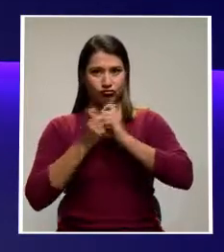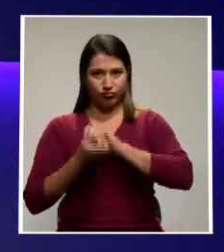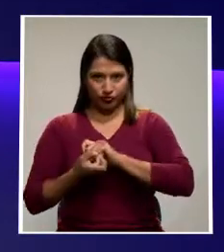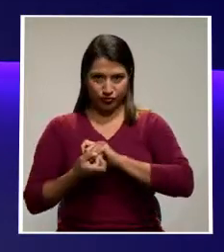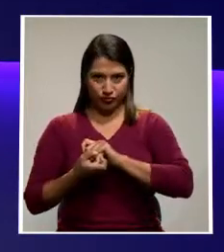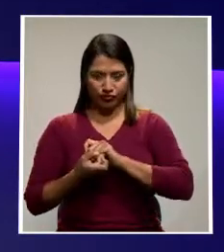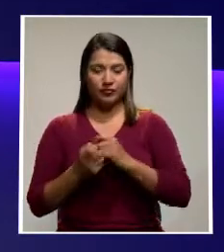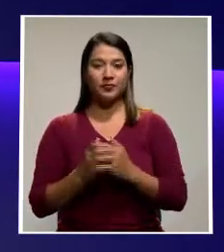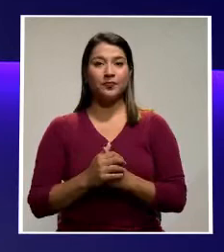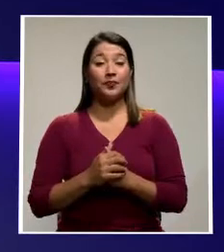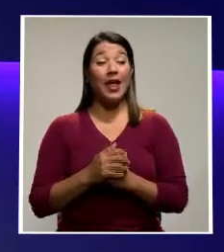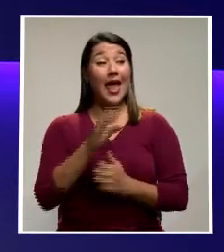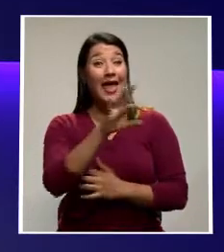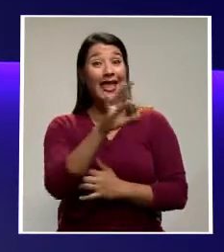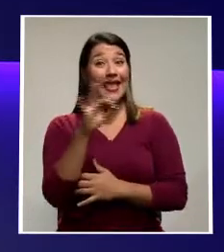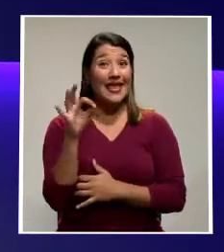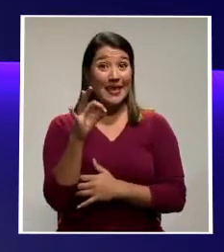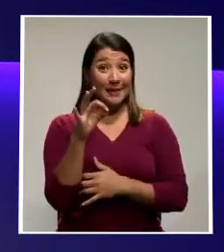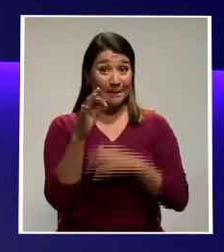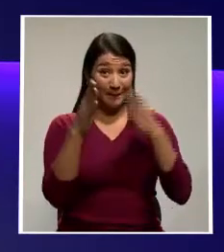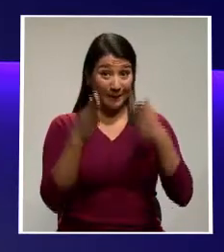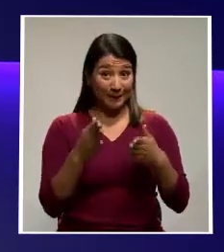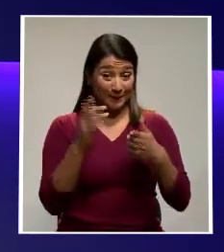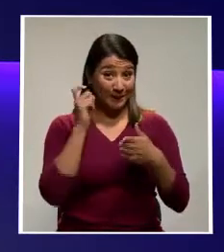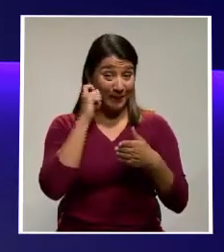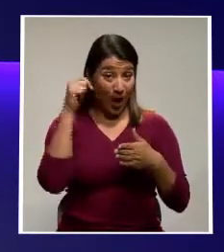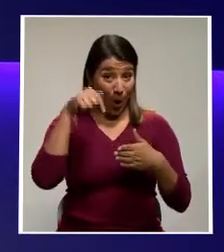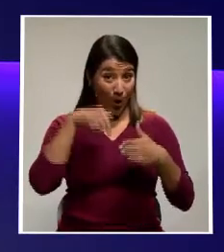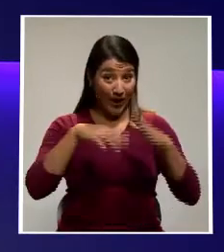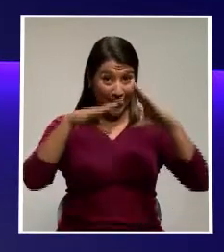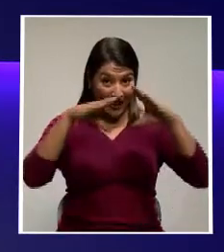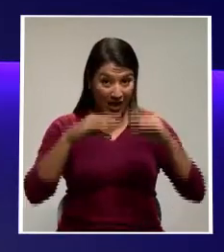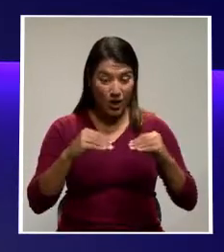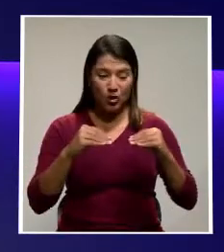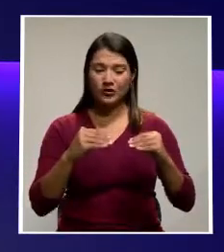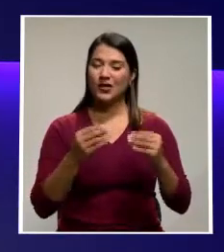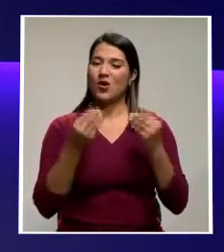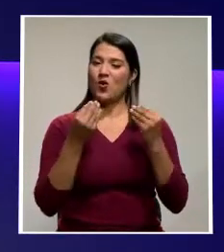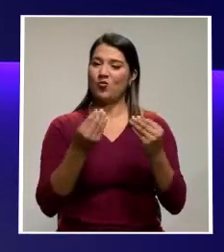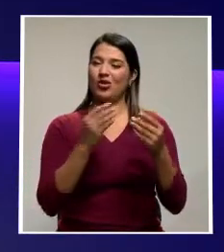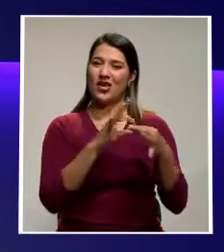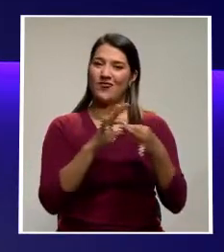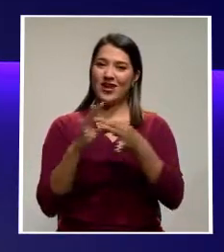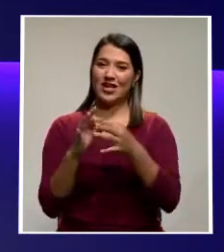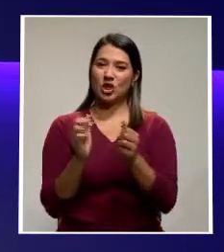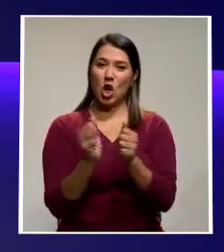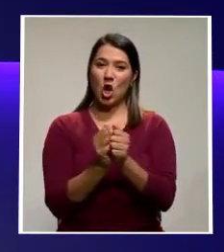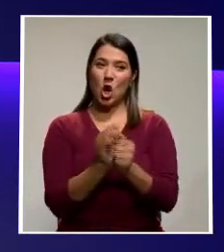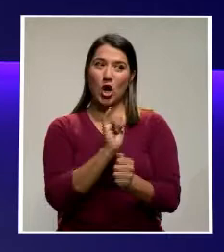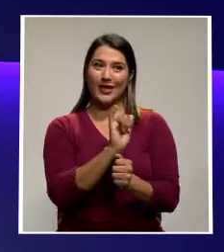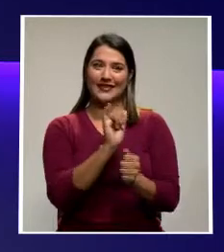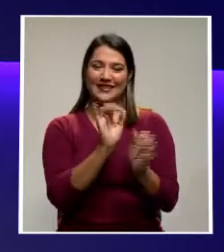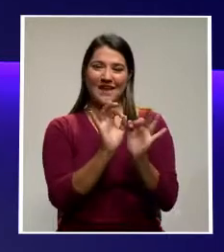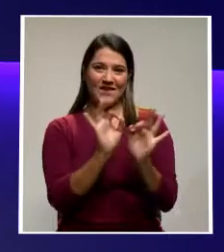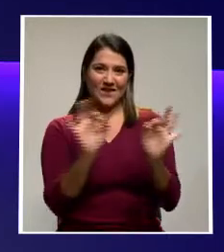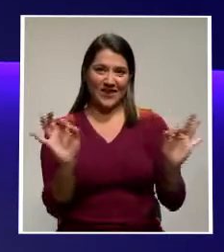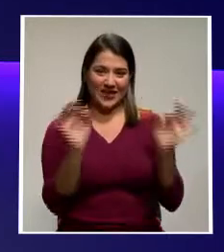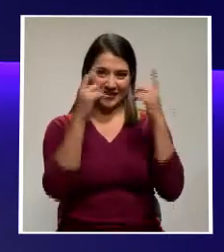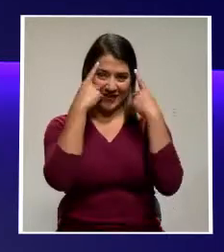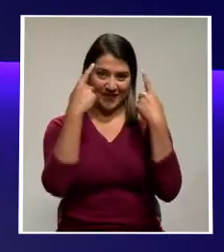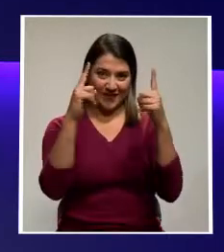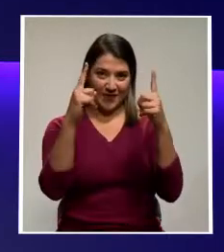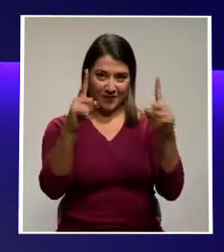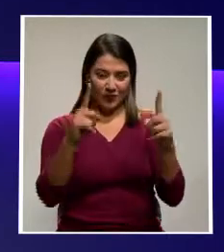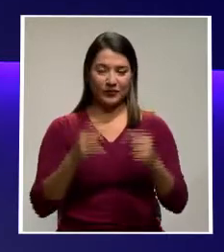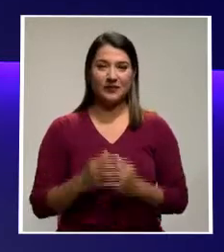La invitada de esta noche tiene muchísimo que ver con esta frase del genial autor de Historia de Tatamundo y El sitio de las